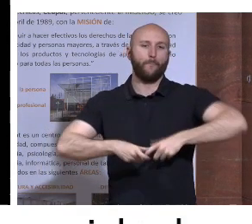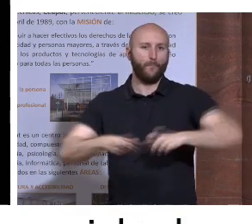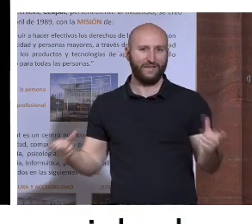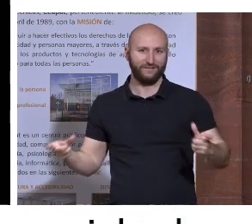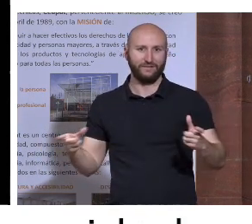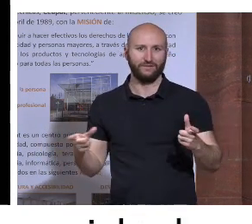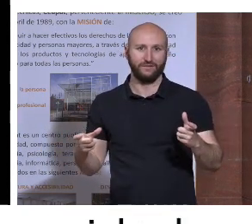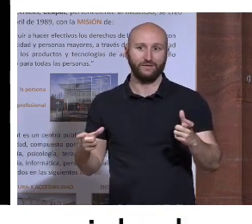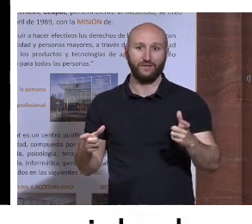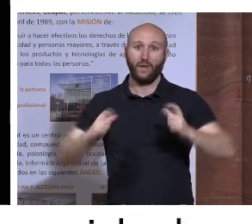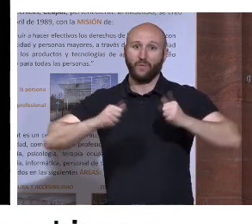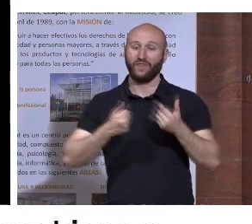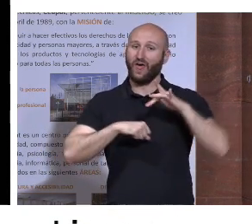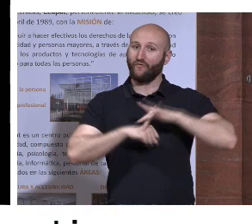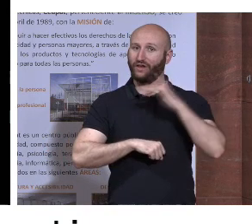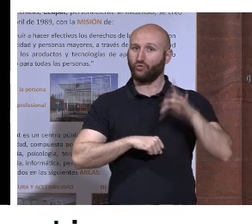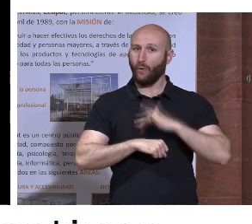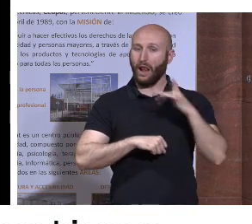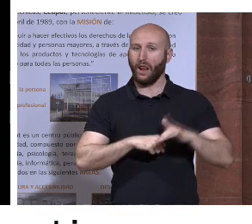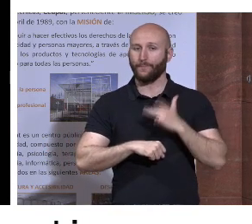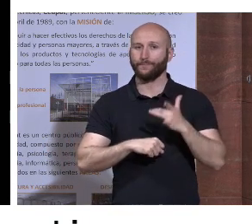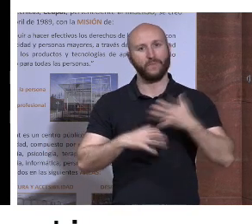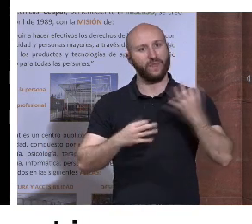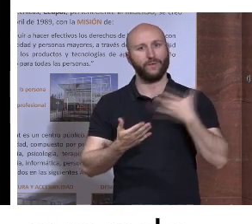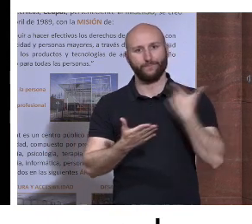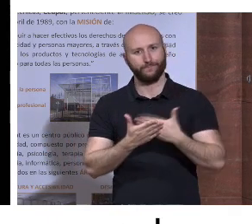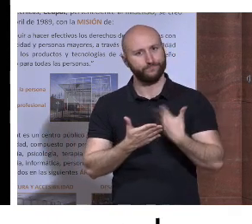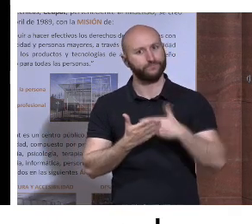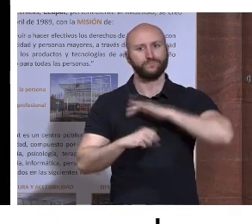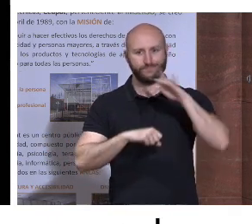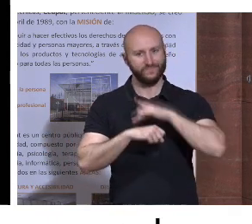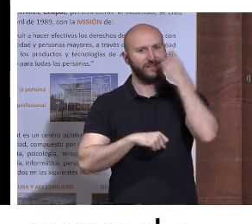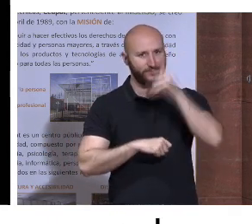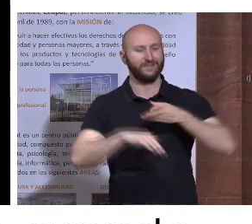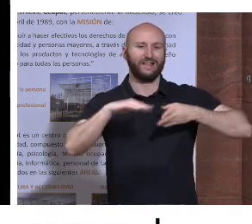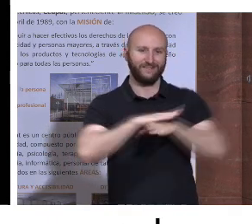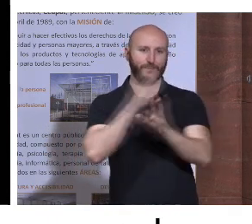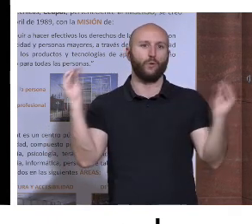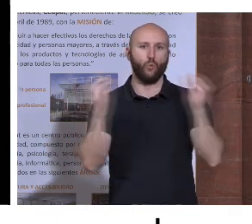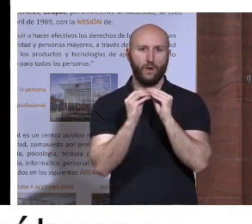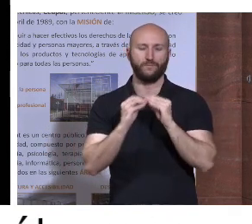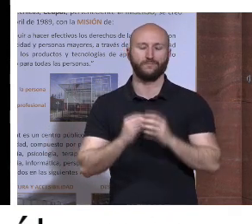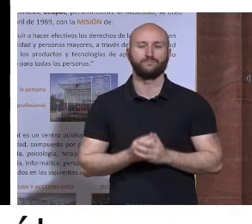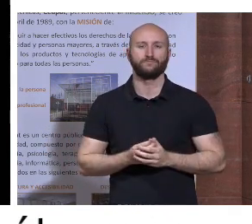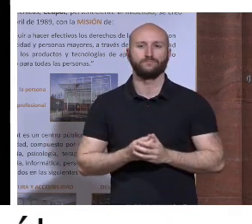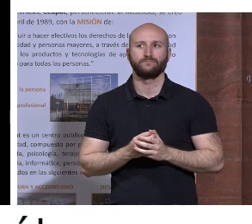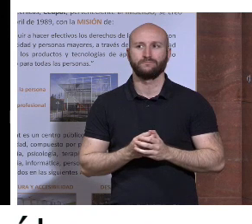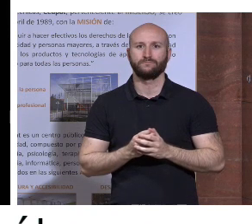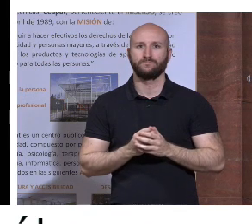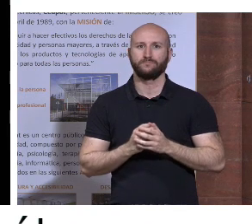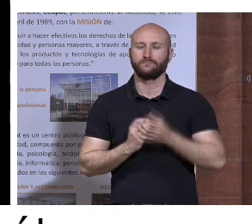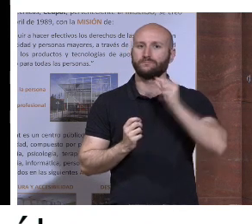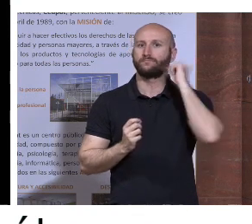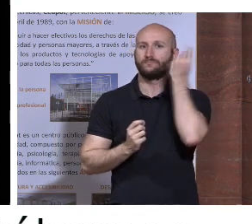empezaba todo lo virtual necesitábamos garantizar que lo virtual también fuera accesible. Y ahí me encontré con que